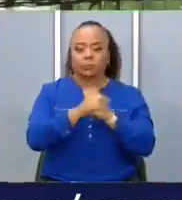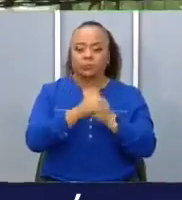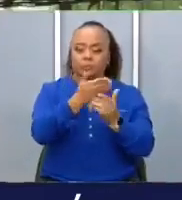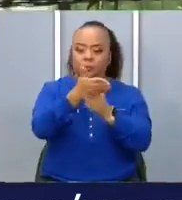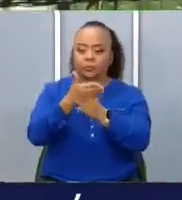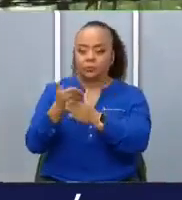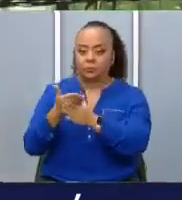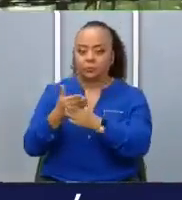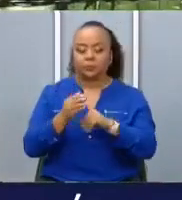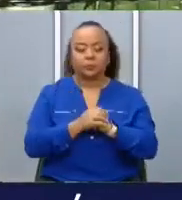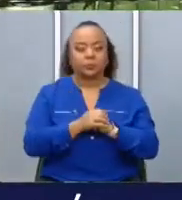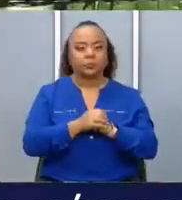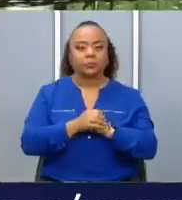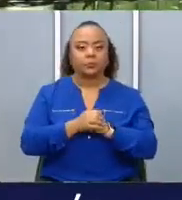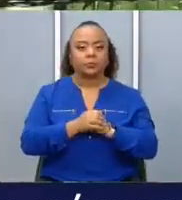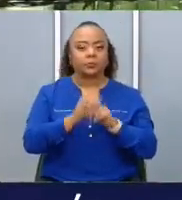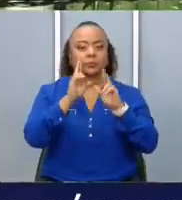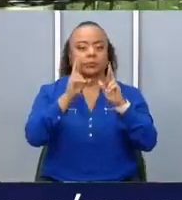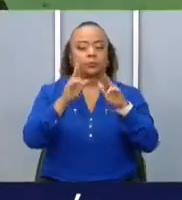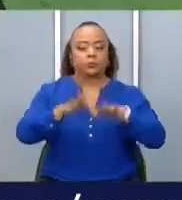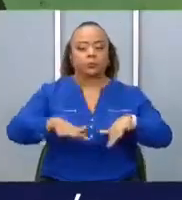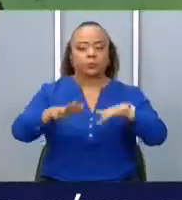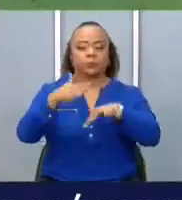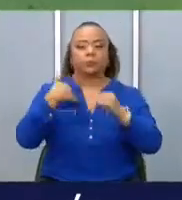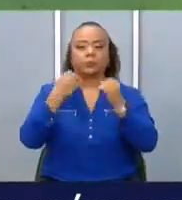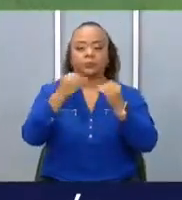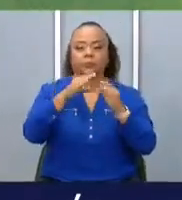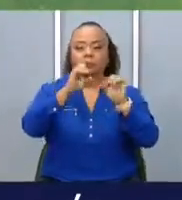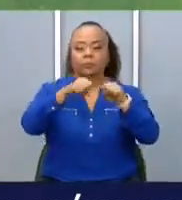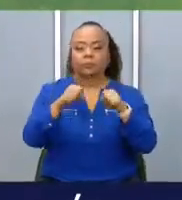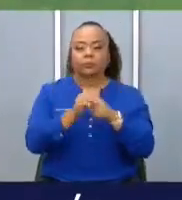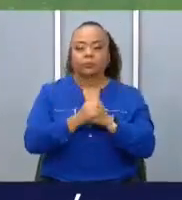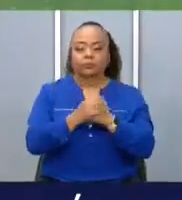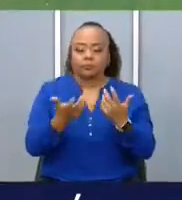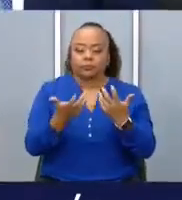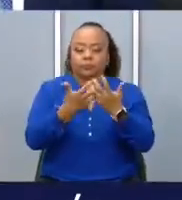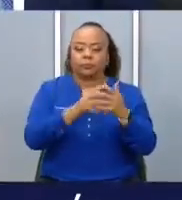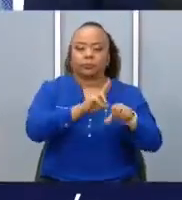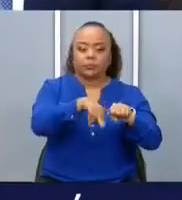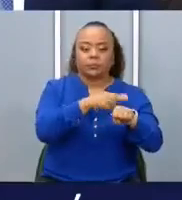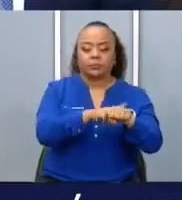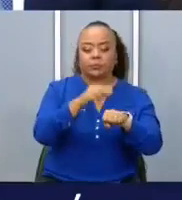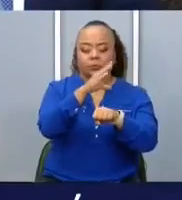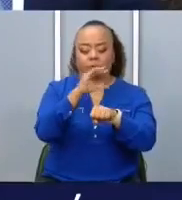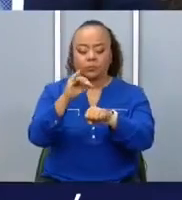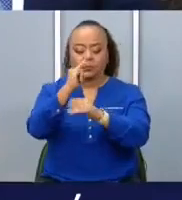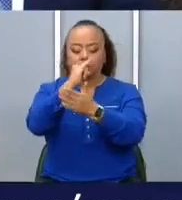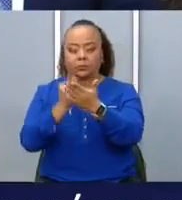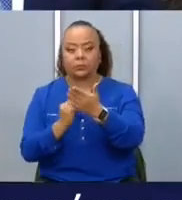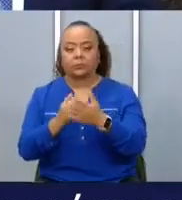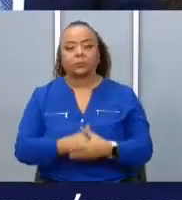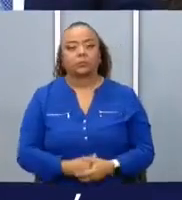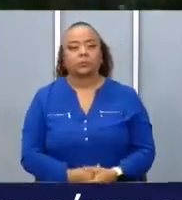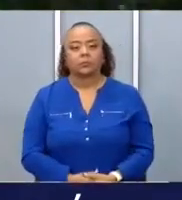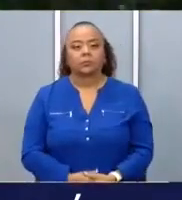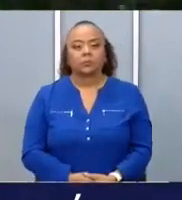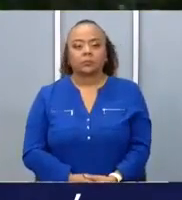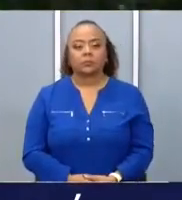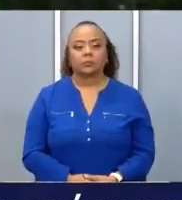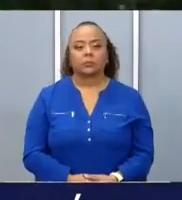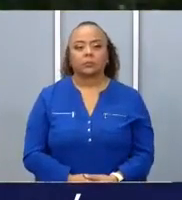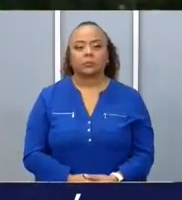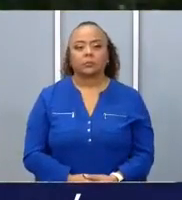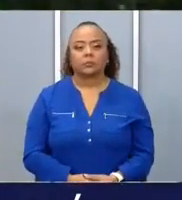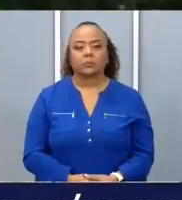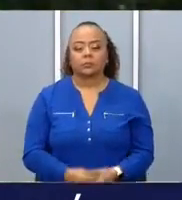mismo se espera que el espacio tenga una gran variedad de opciones donde converjan la naturaleza y el arte estar presentes en